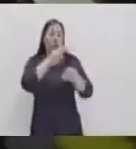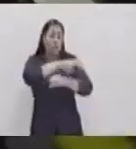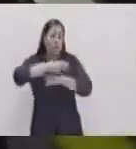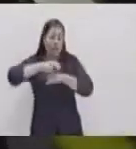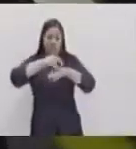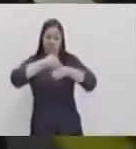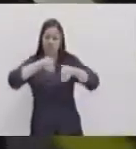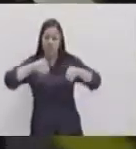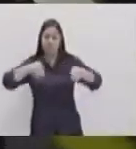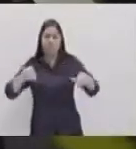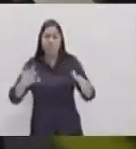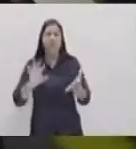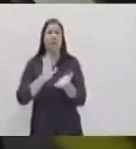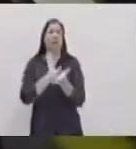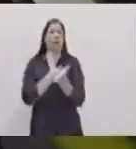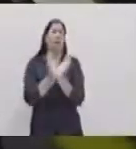las